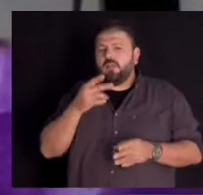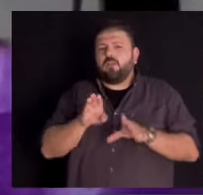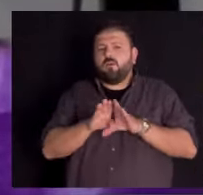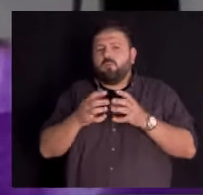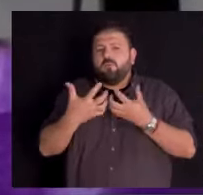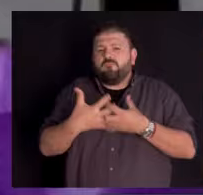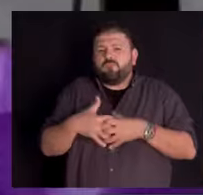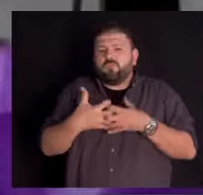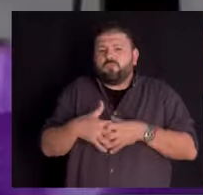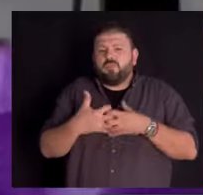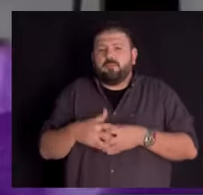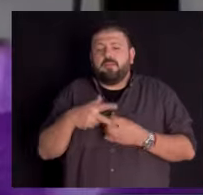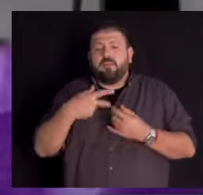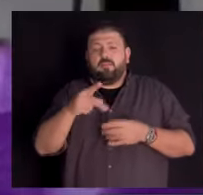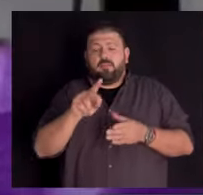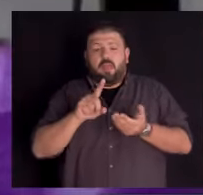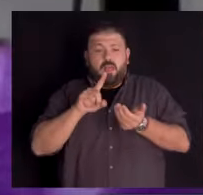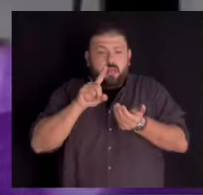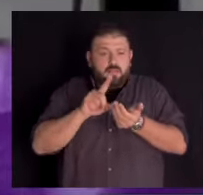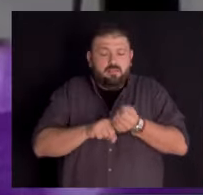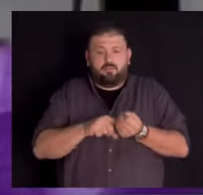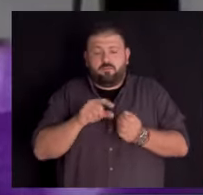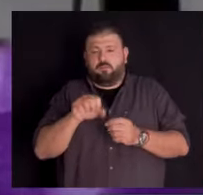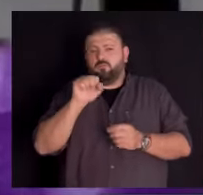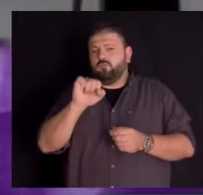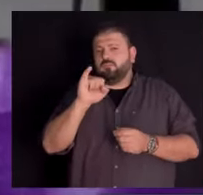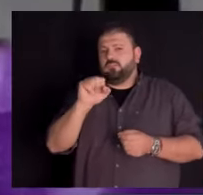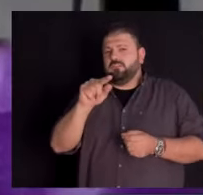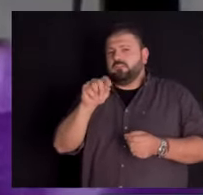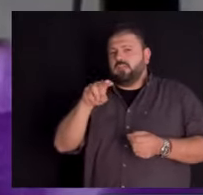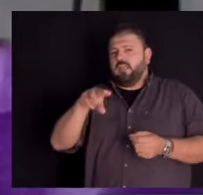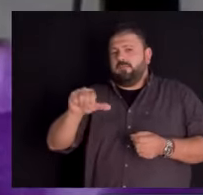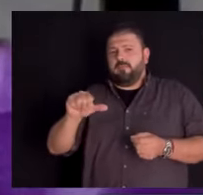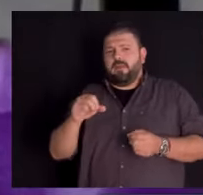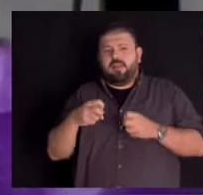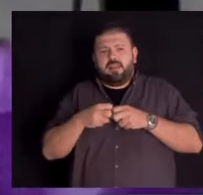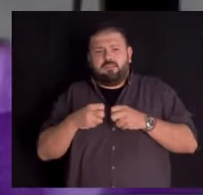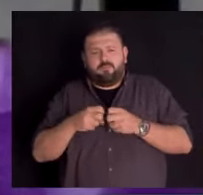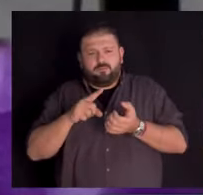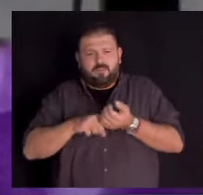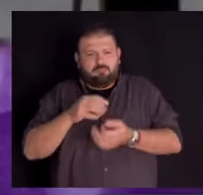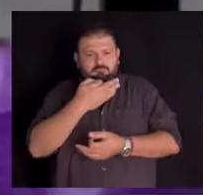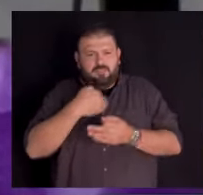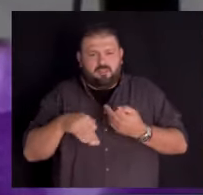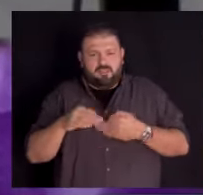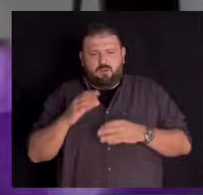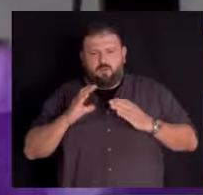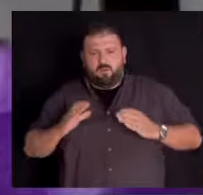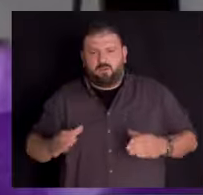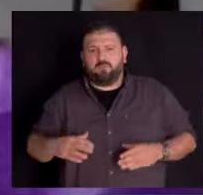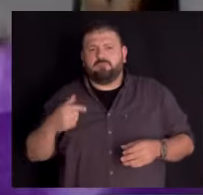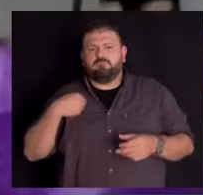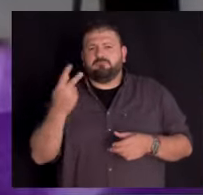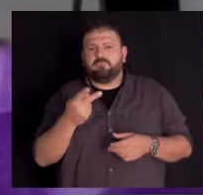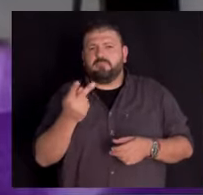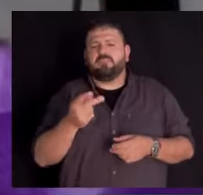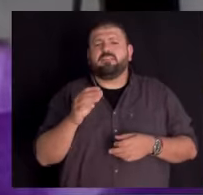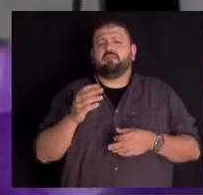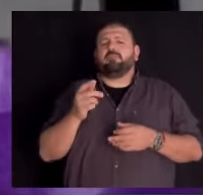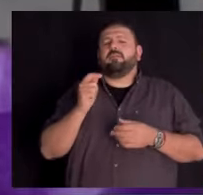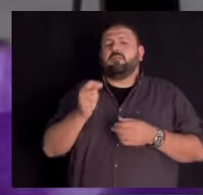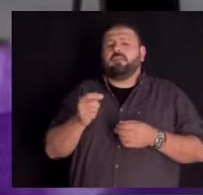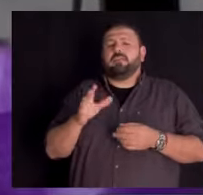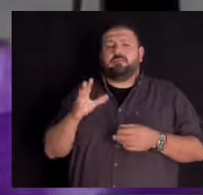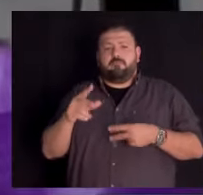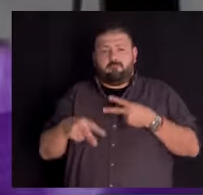y la importancia de tu sistema nervioso. Y quizá en estos momentos te estás haciendo esa pregunta. A ver, Aries, que espérame, ¿no vamos